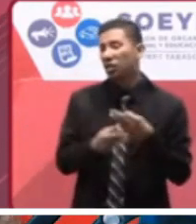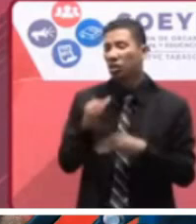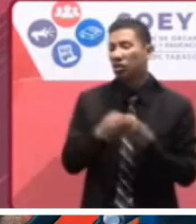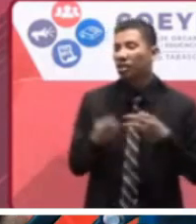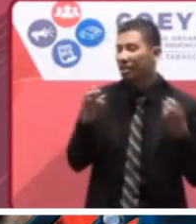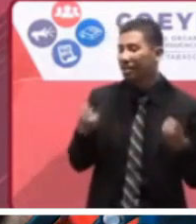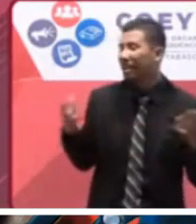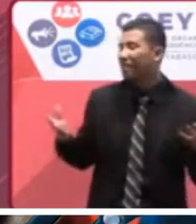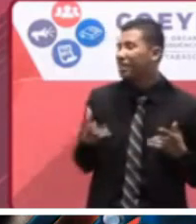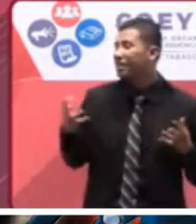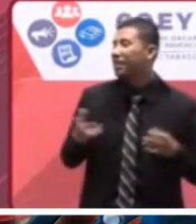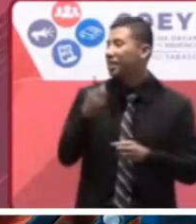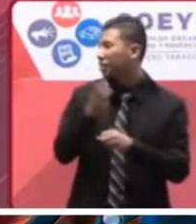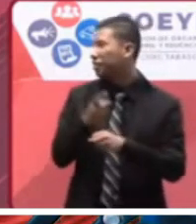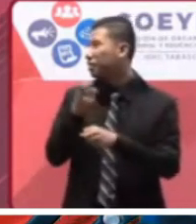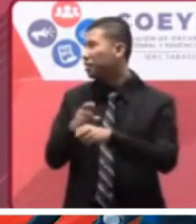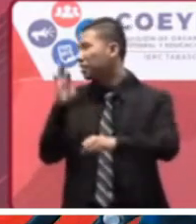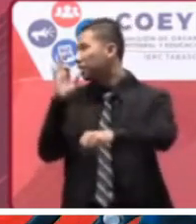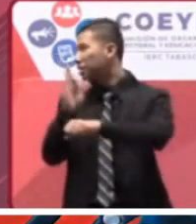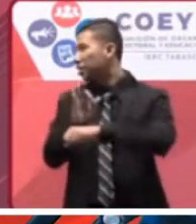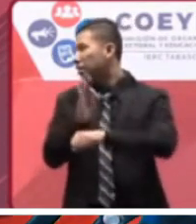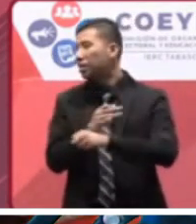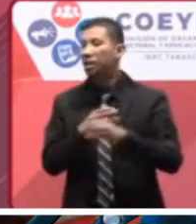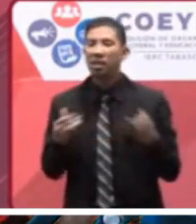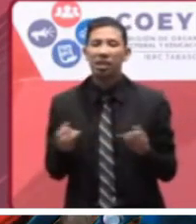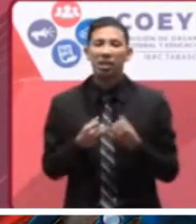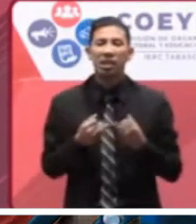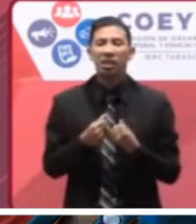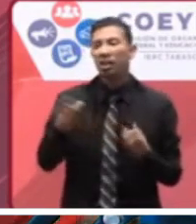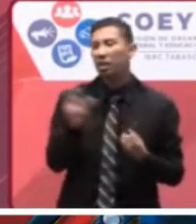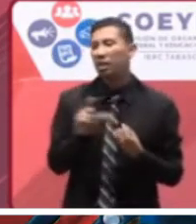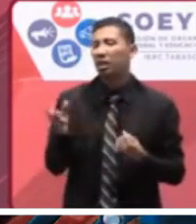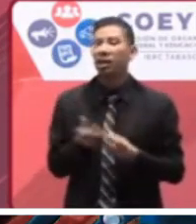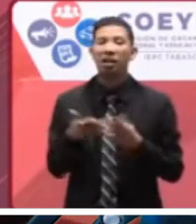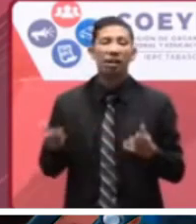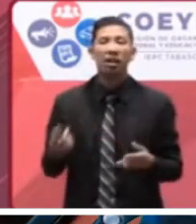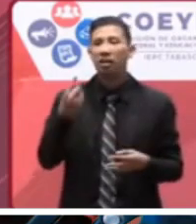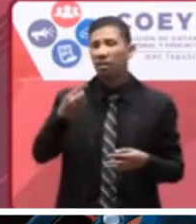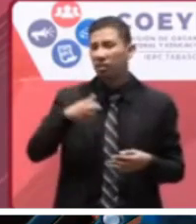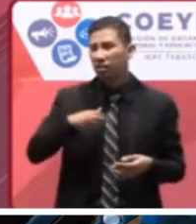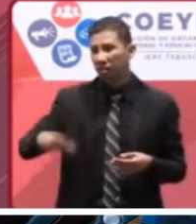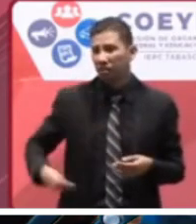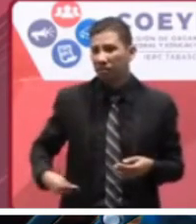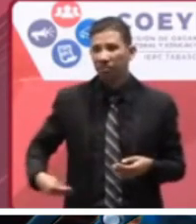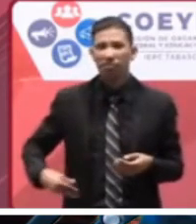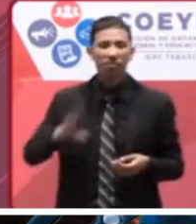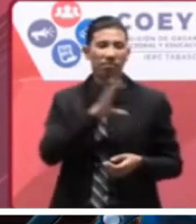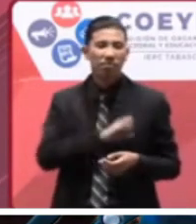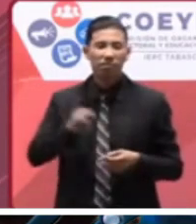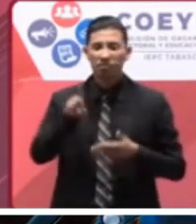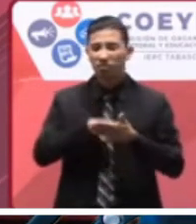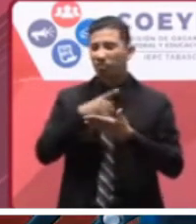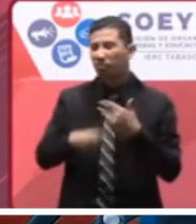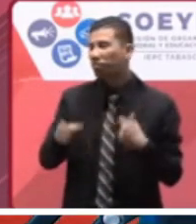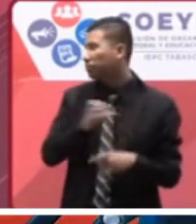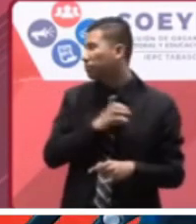son legítimos. Y el primero que ha defendido la legitimidad, incluso cuando en su momento a mí me acusaban de militar en favor del presidente López, del candidato